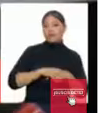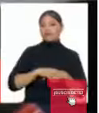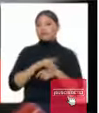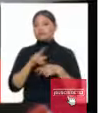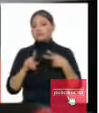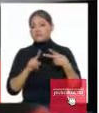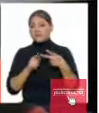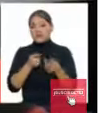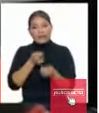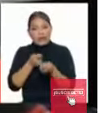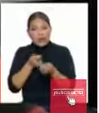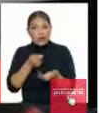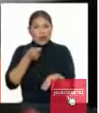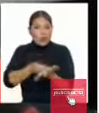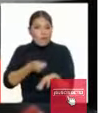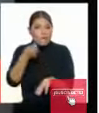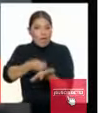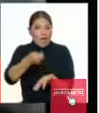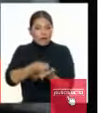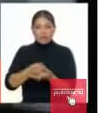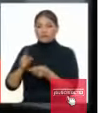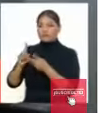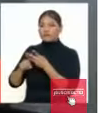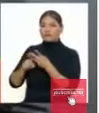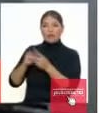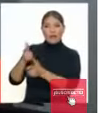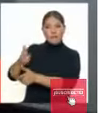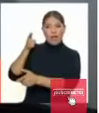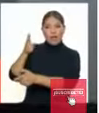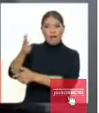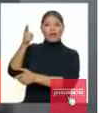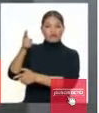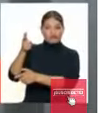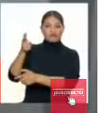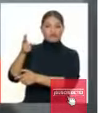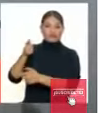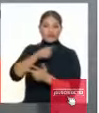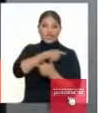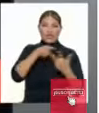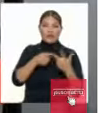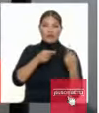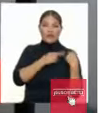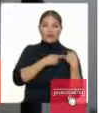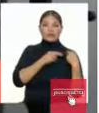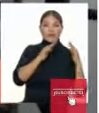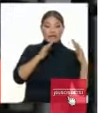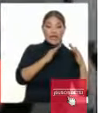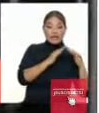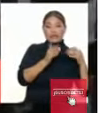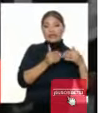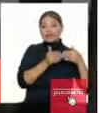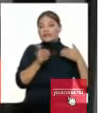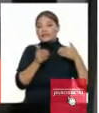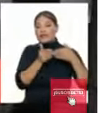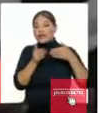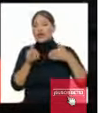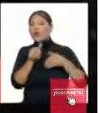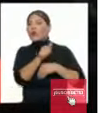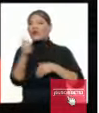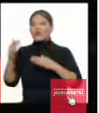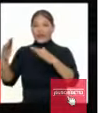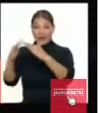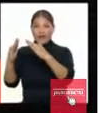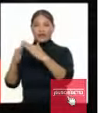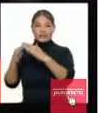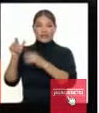extorsiones, así como sicariato. Muy cerca de este inmueble, en la zona alta, la policía intervino otra